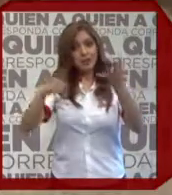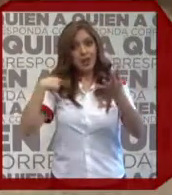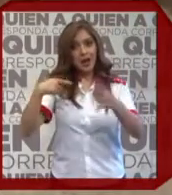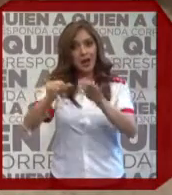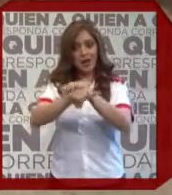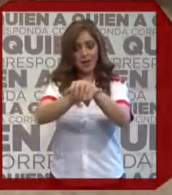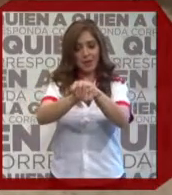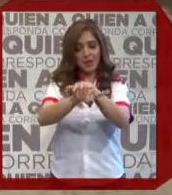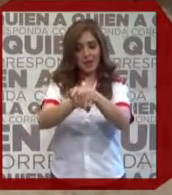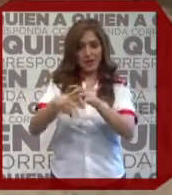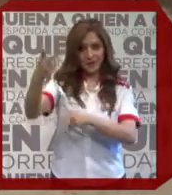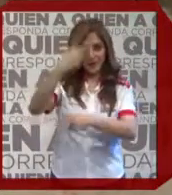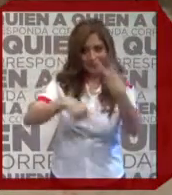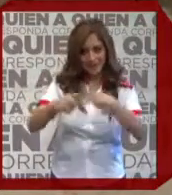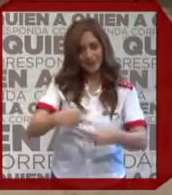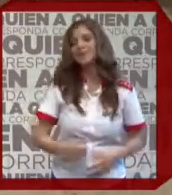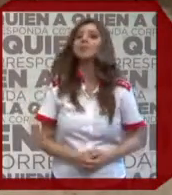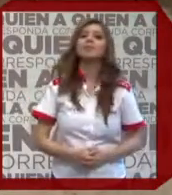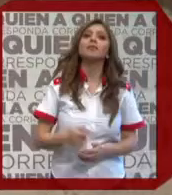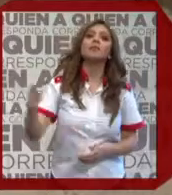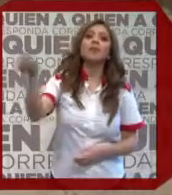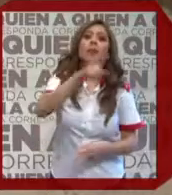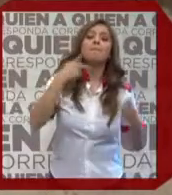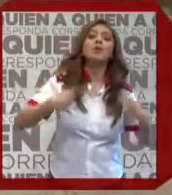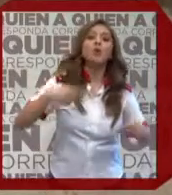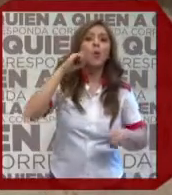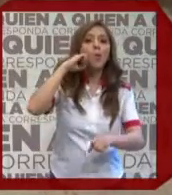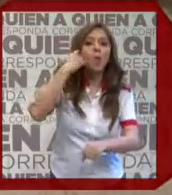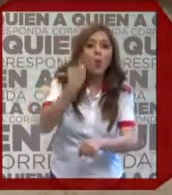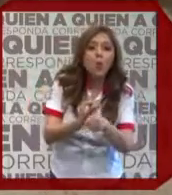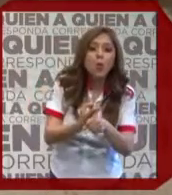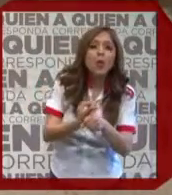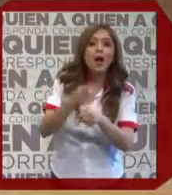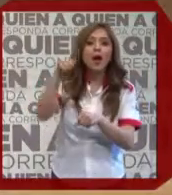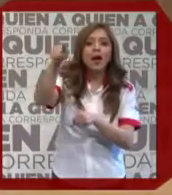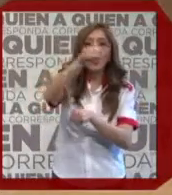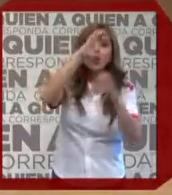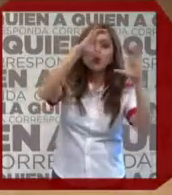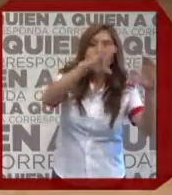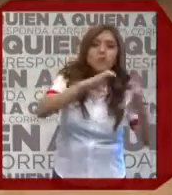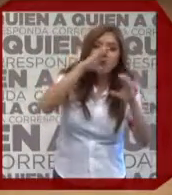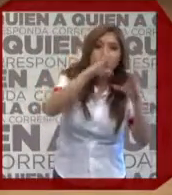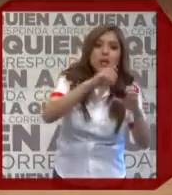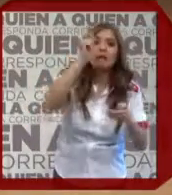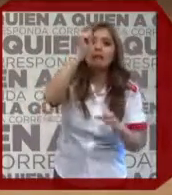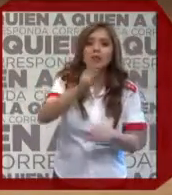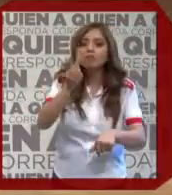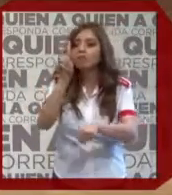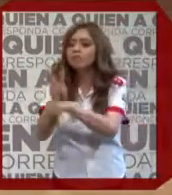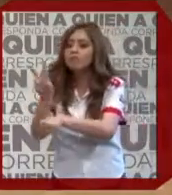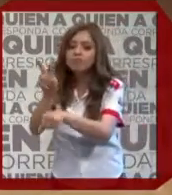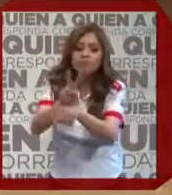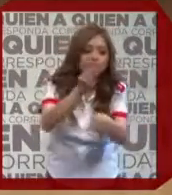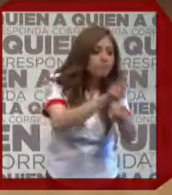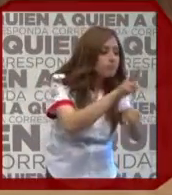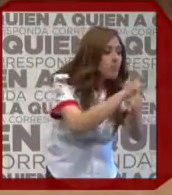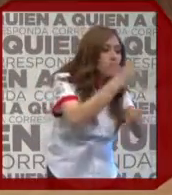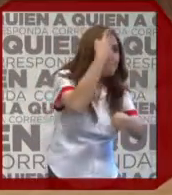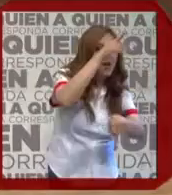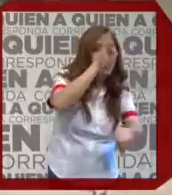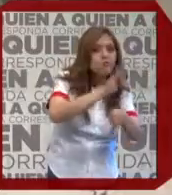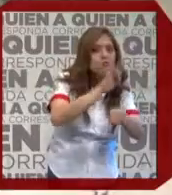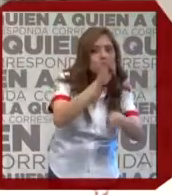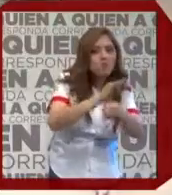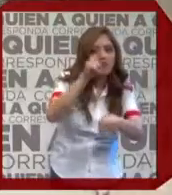Cancún. En Playa Delfines de Cancún, un grupo de voluntarios y trabajadores de dependencias ambientales realizan patrullajes nocturnos para proteger a estos